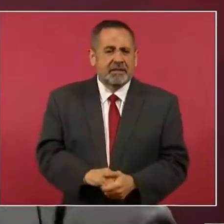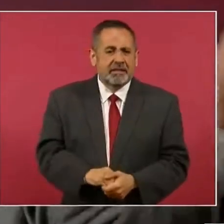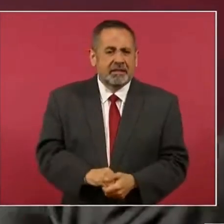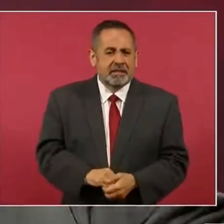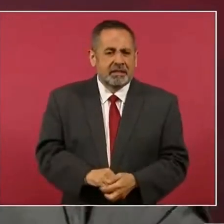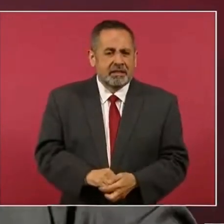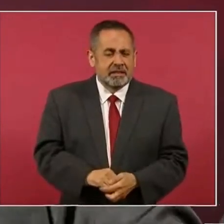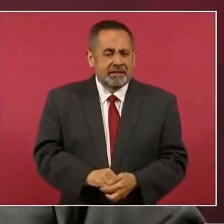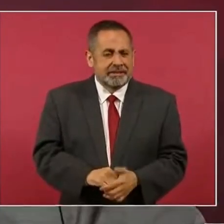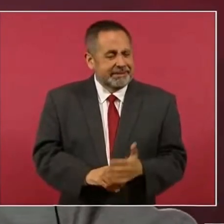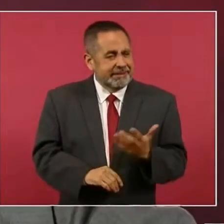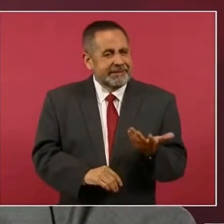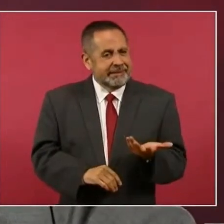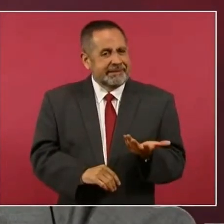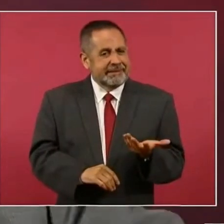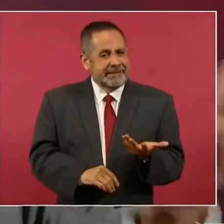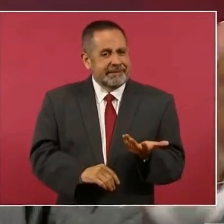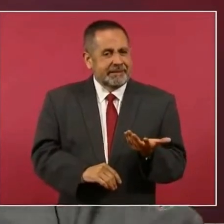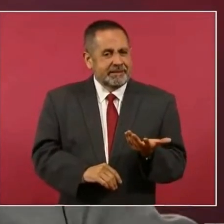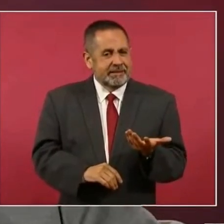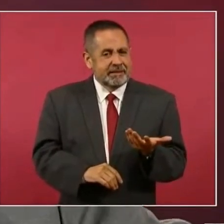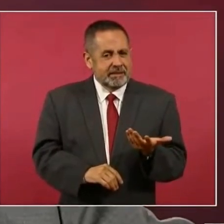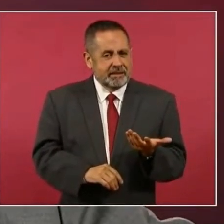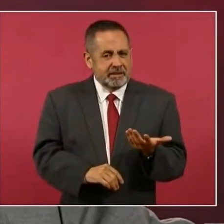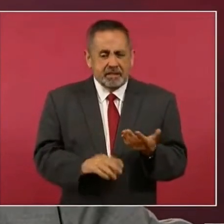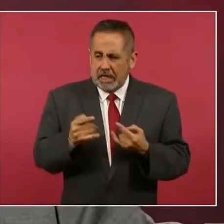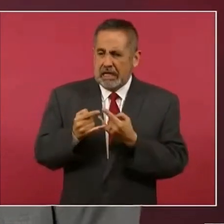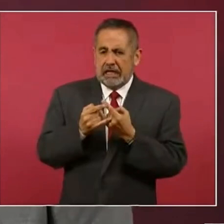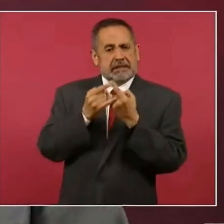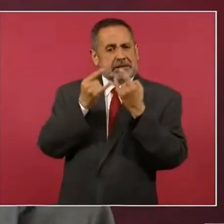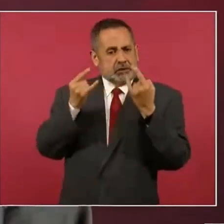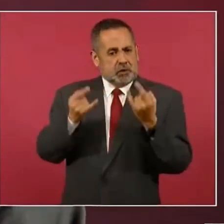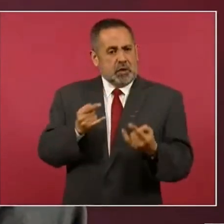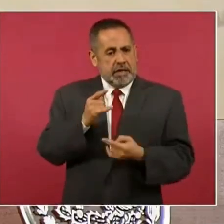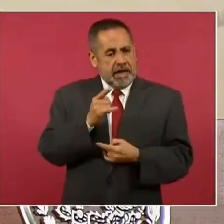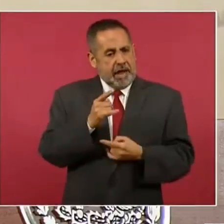¿Cómo no se va a conocer esa historia?